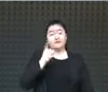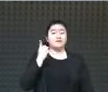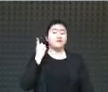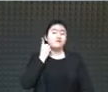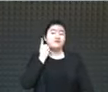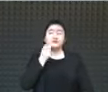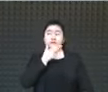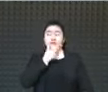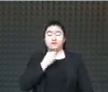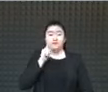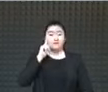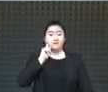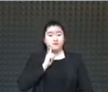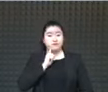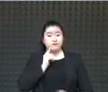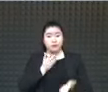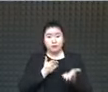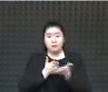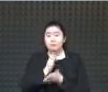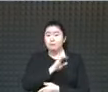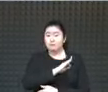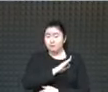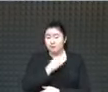y diputados de todos los partidos.